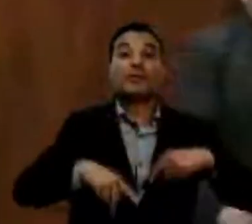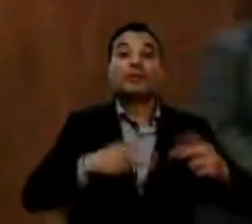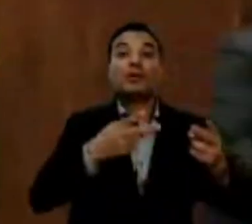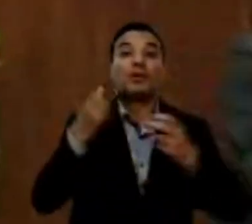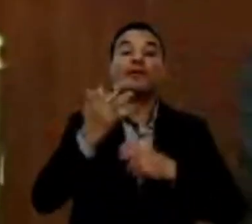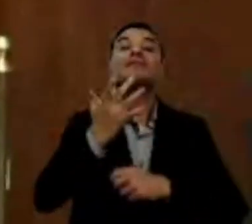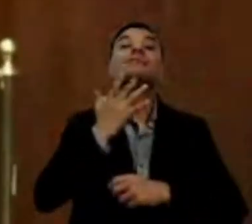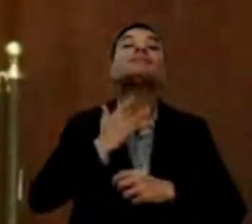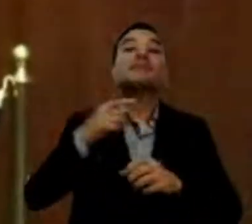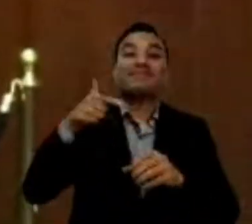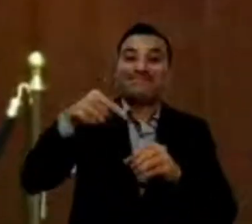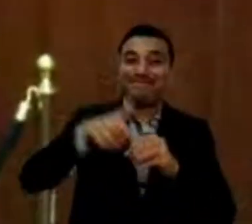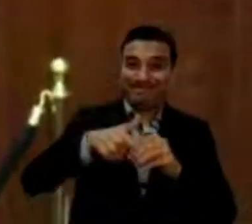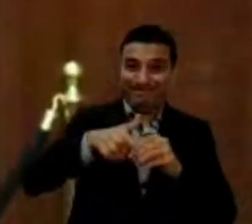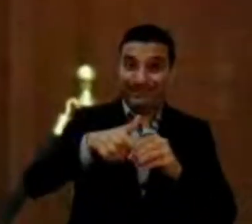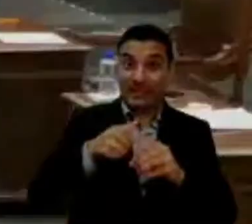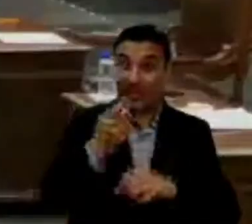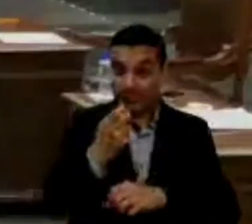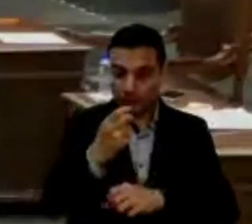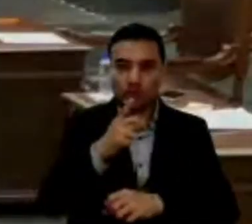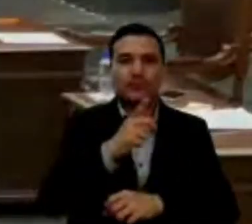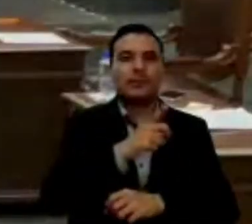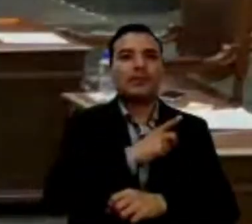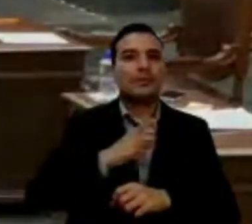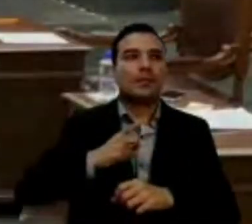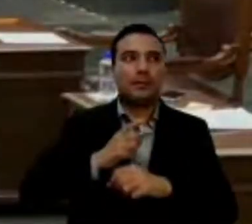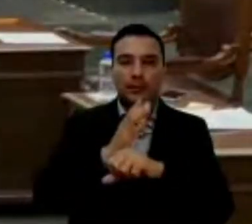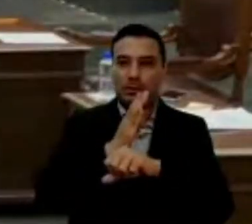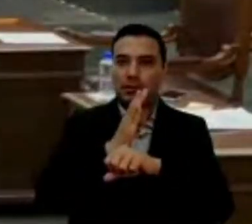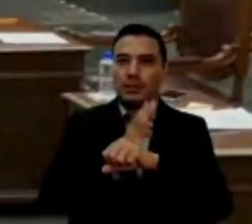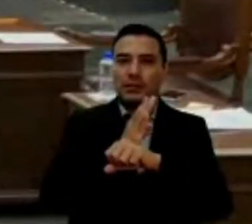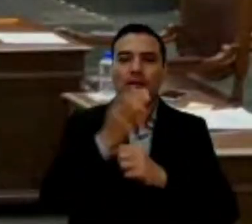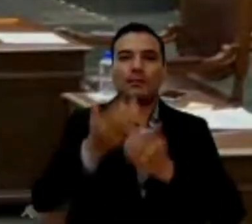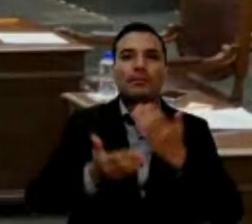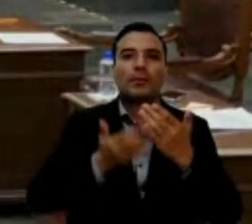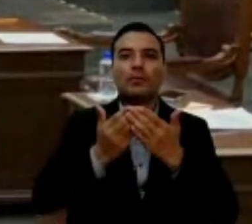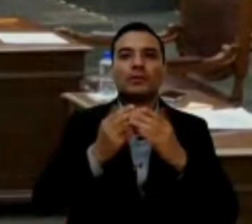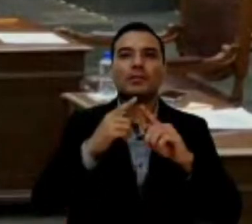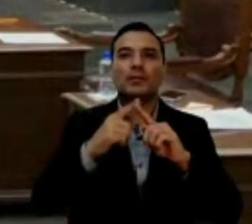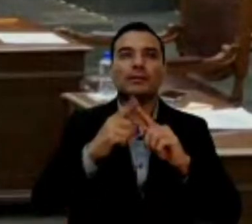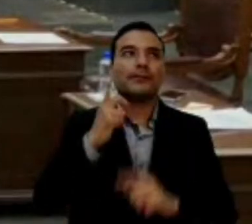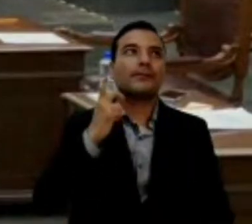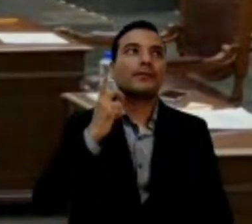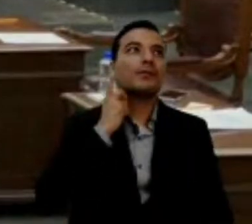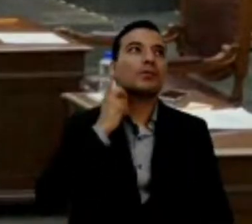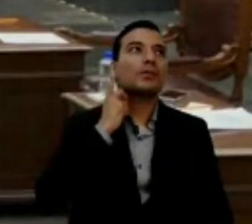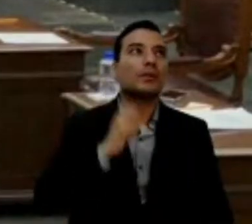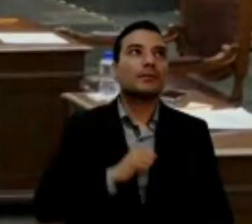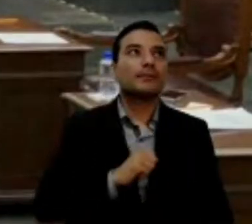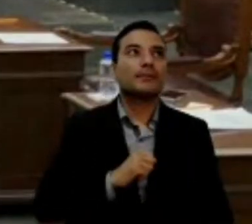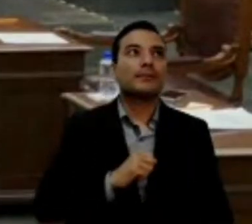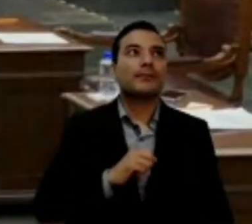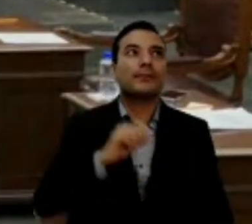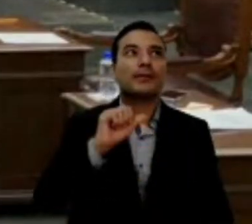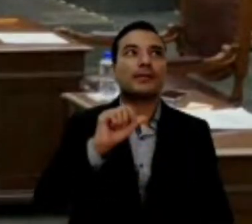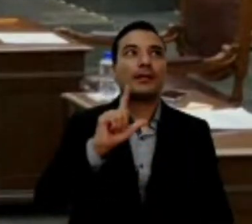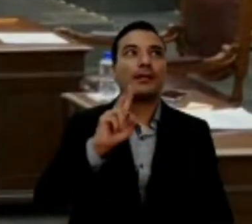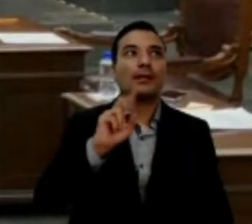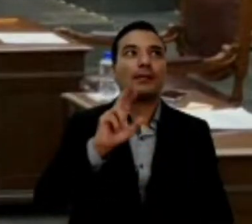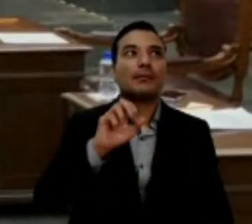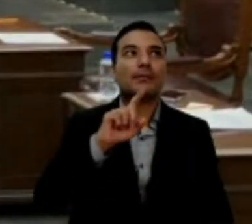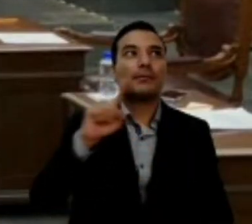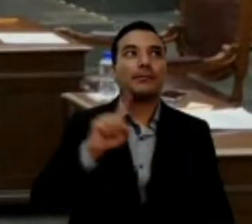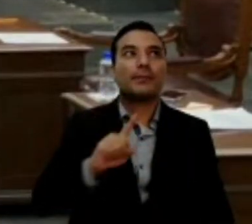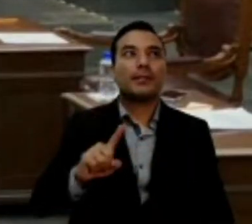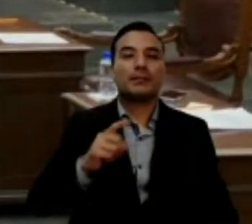que depende de las unidades económicas que ofrecen este servicio, presentada por el diputado Braulio Antonio Álvarez Caso, en nombre